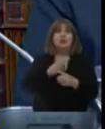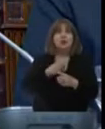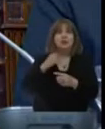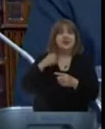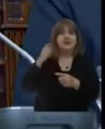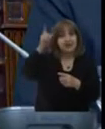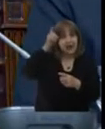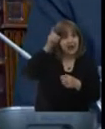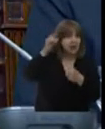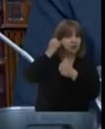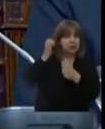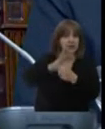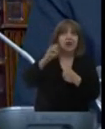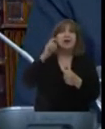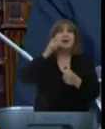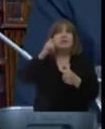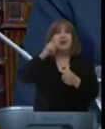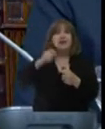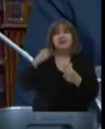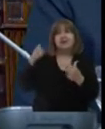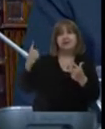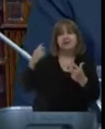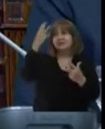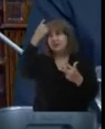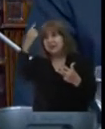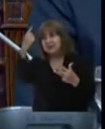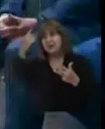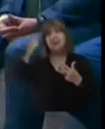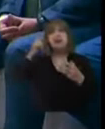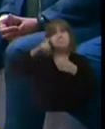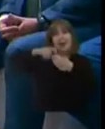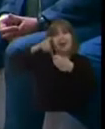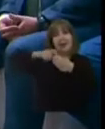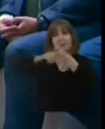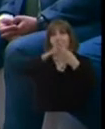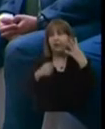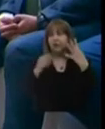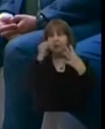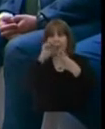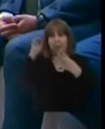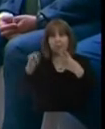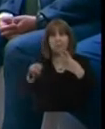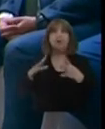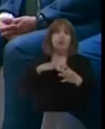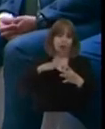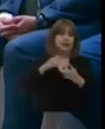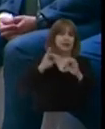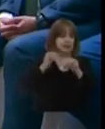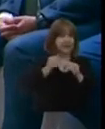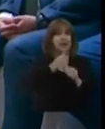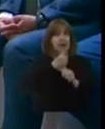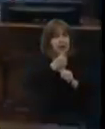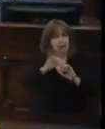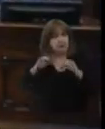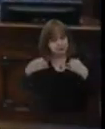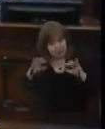viene acarreando en la política mendocina, que es una deuda que tenemos desde la política con los mendocinos, que es arreglar los problemas